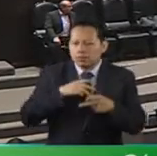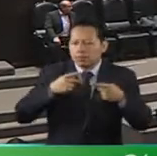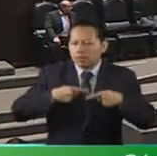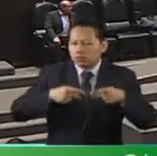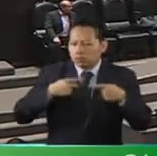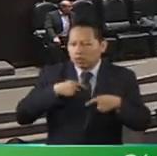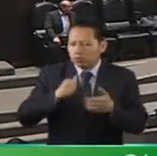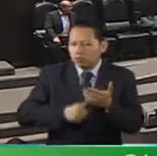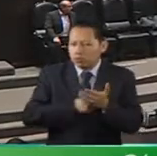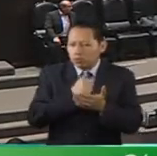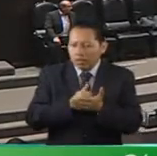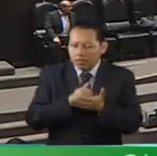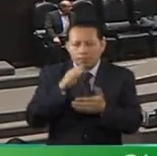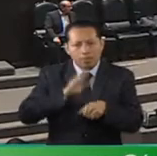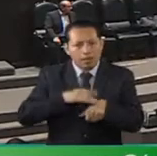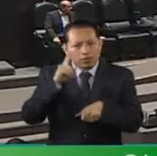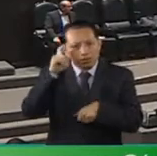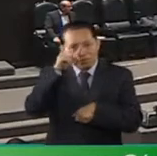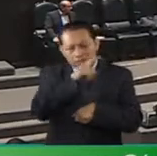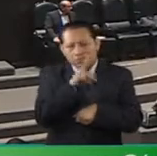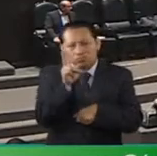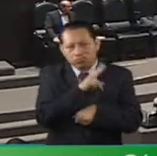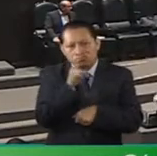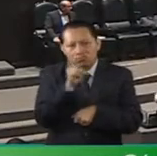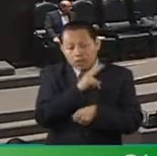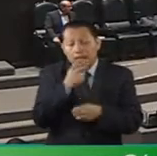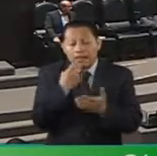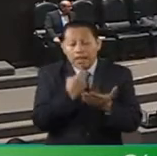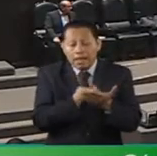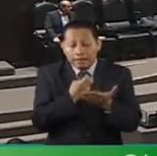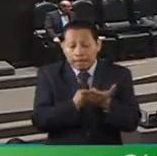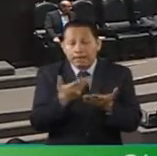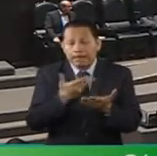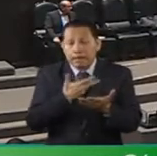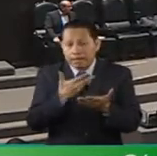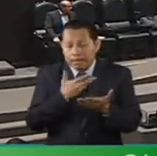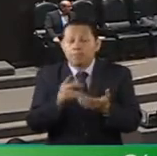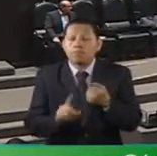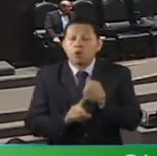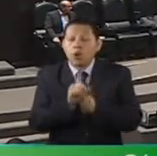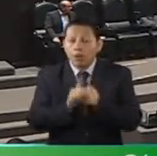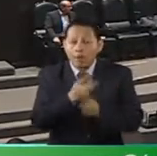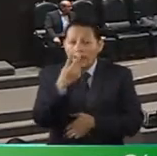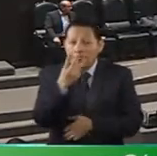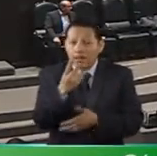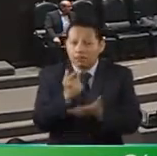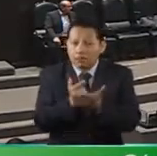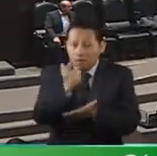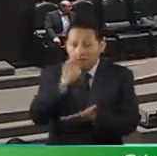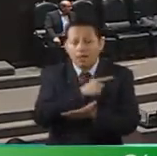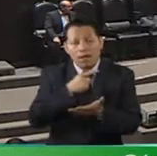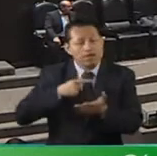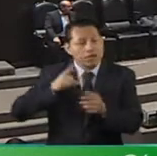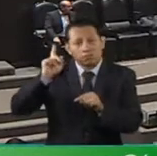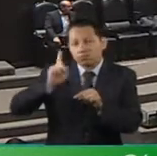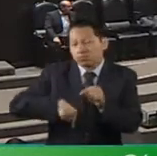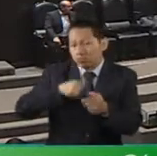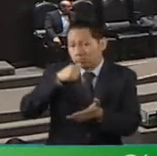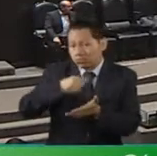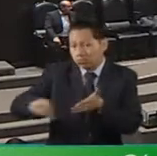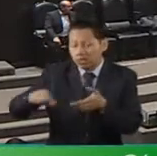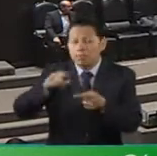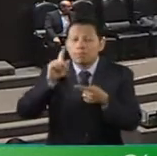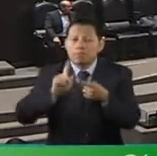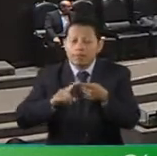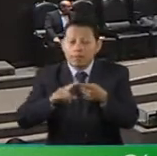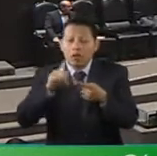más trabajo para respirar. Esta reforma tiene 3 graves problemas por los que debe ser suspendida. Primero, es un intento